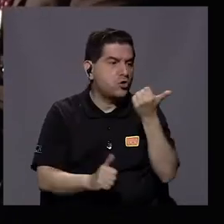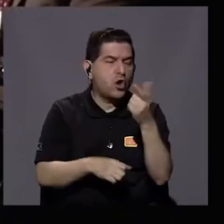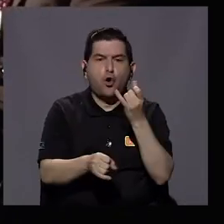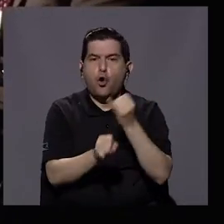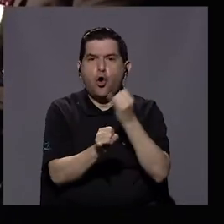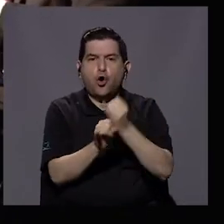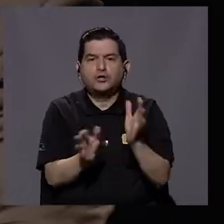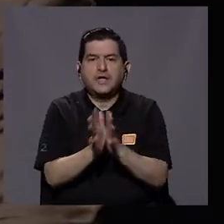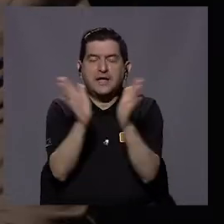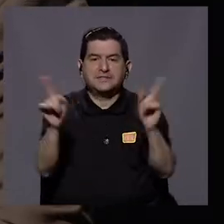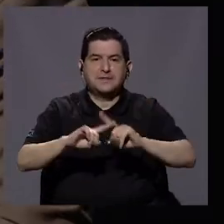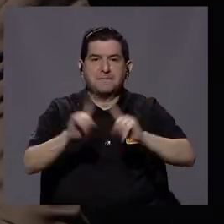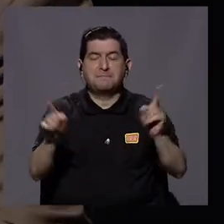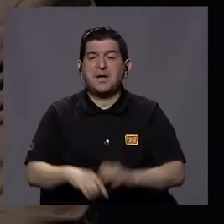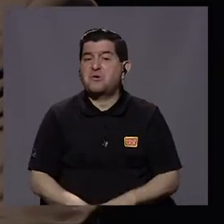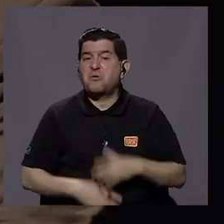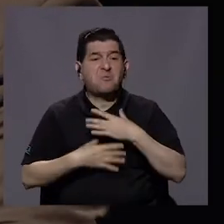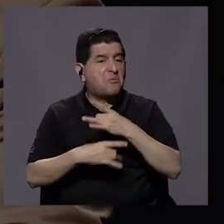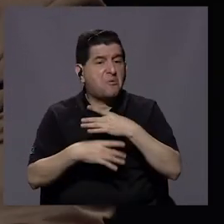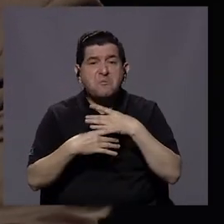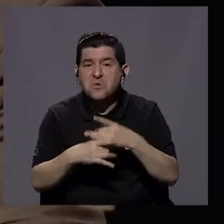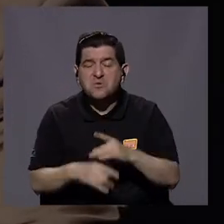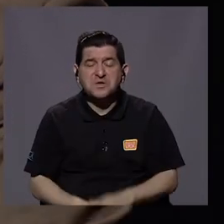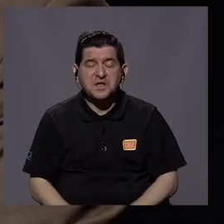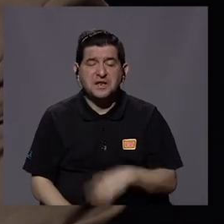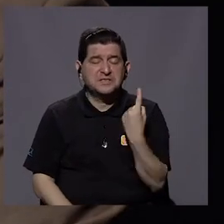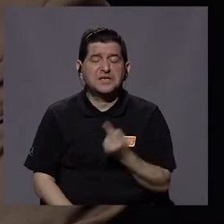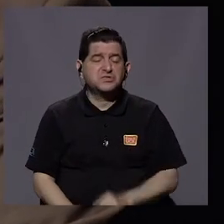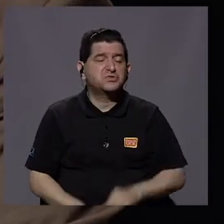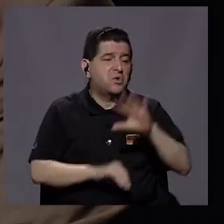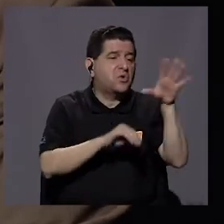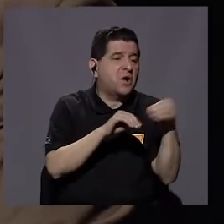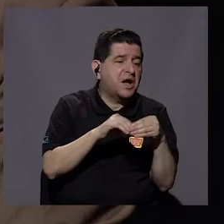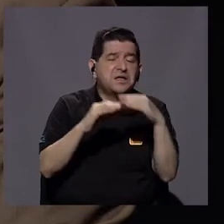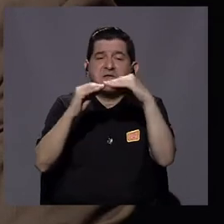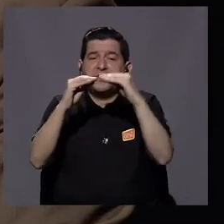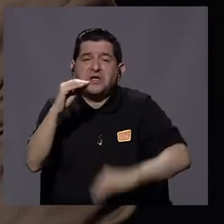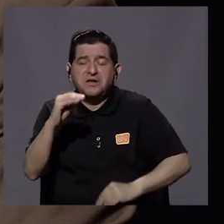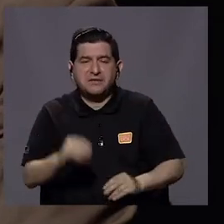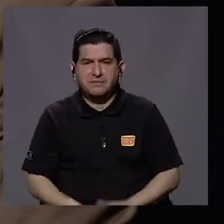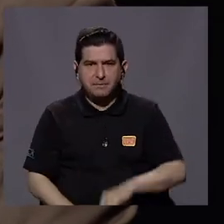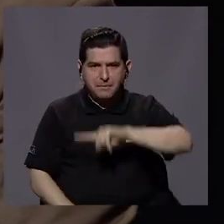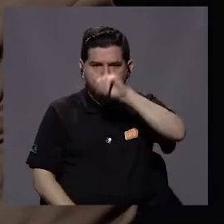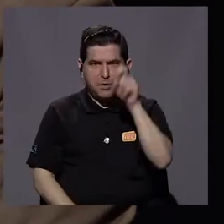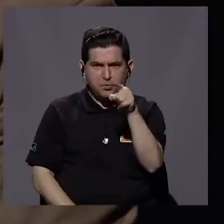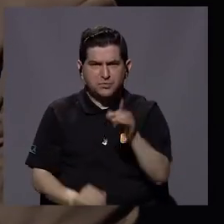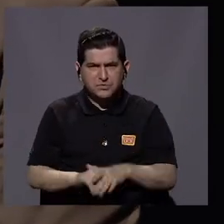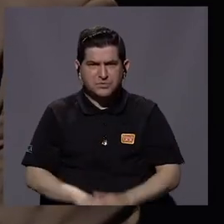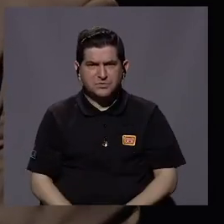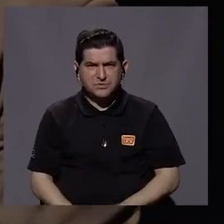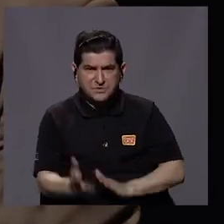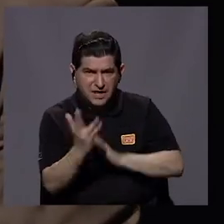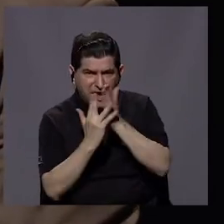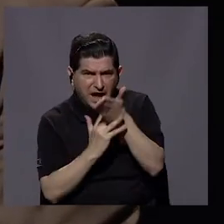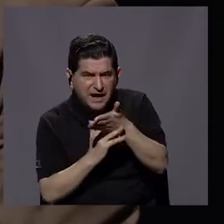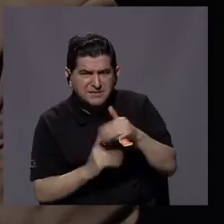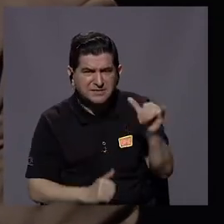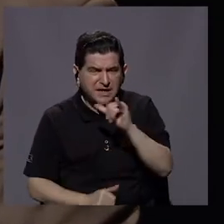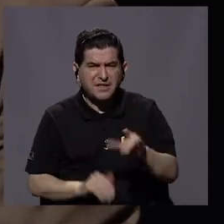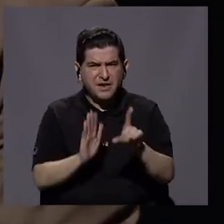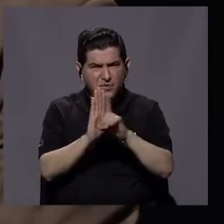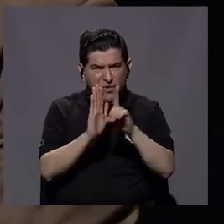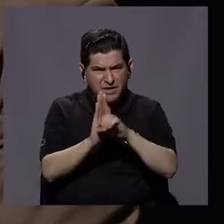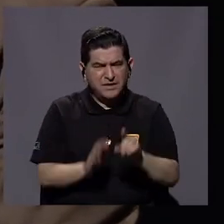otras instituciones públicas, pero como no interesa, lo que interesa nada más es sumar y restar. La pregunta es, ¿entonces usted puede accesar a los mismos derechos o a las